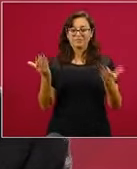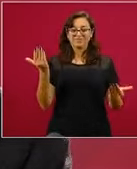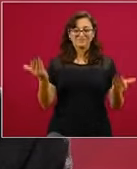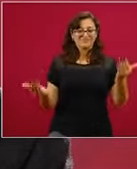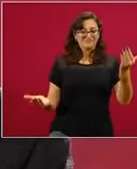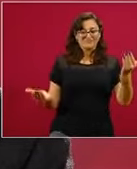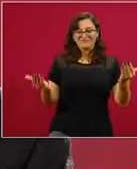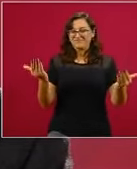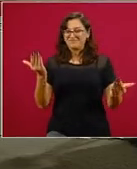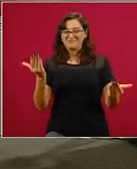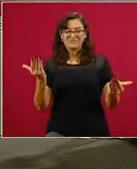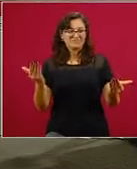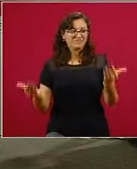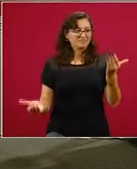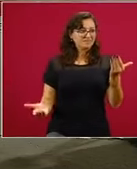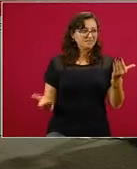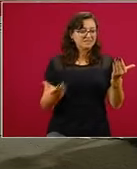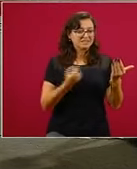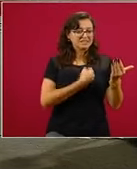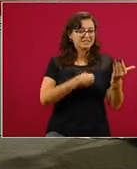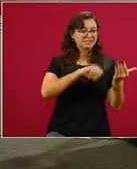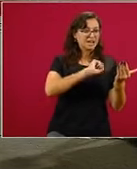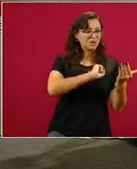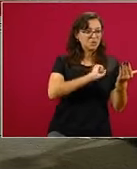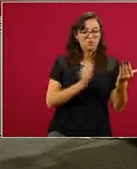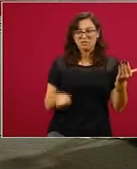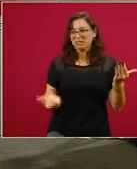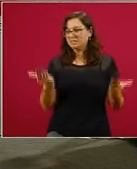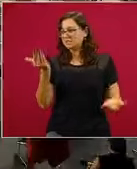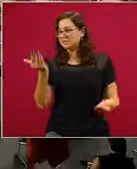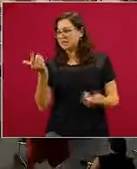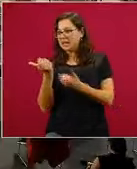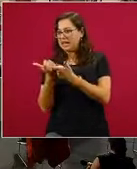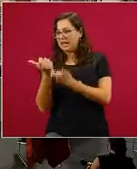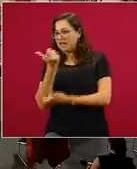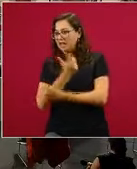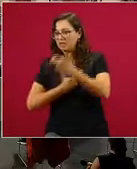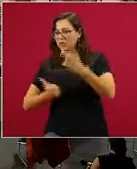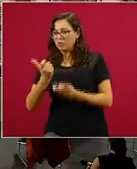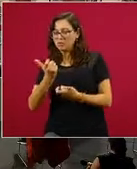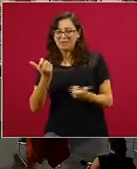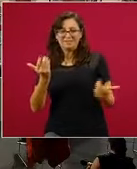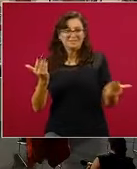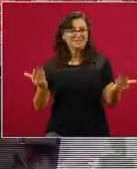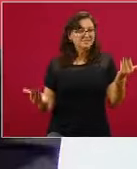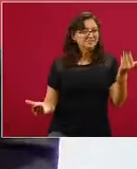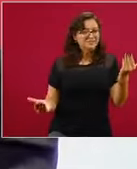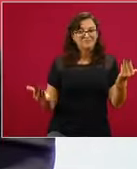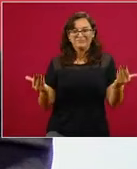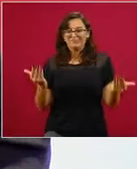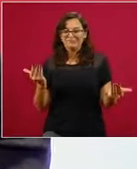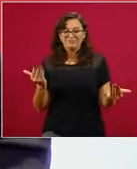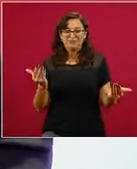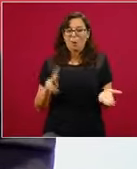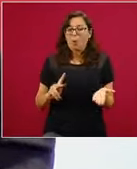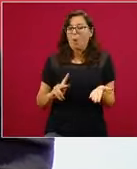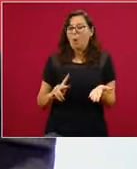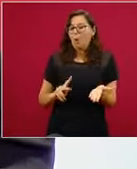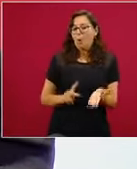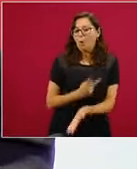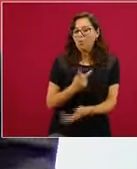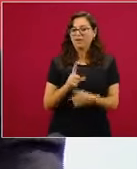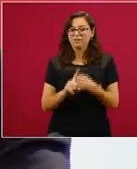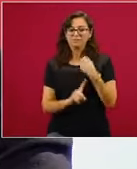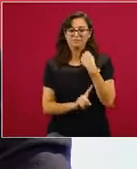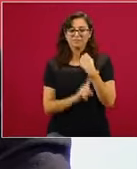tensión inherente en el manejo de un fenómeno complejo como es la epidemia de COVID-19 entre el bienestar en la medida en que se